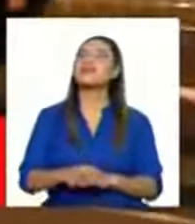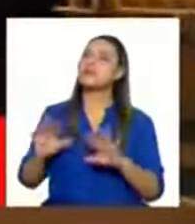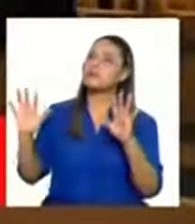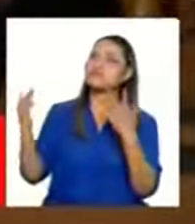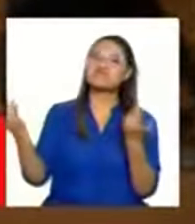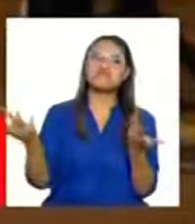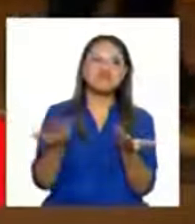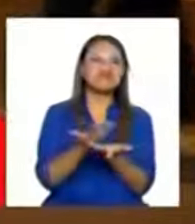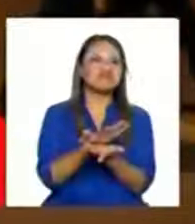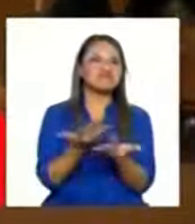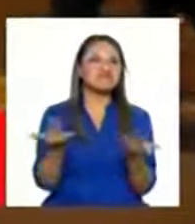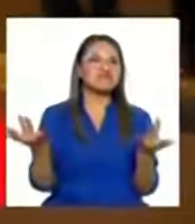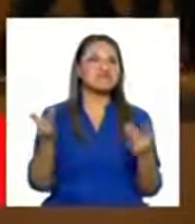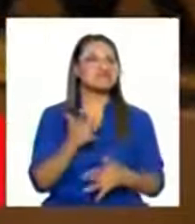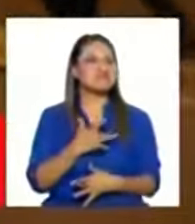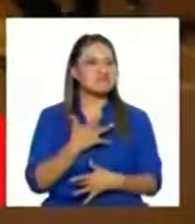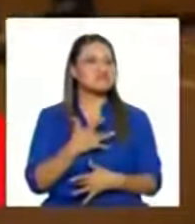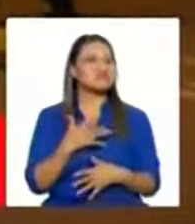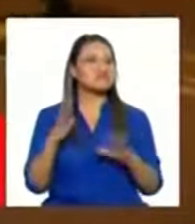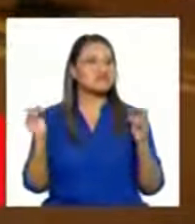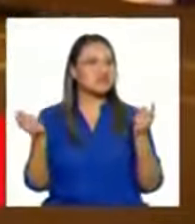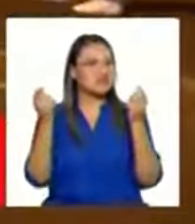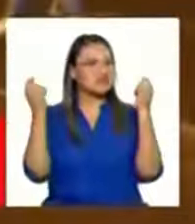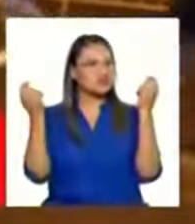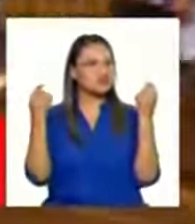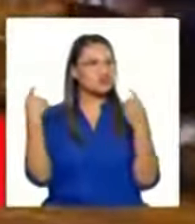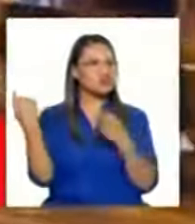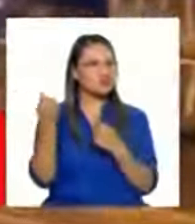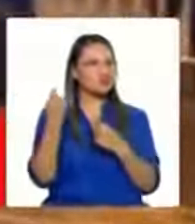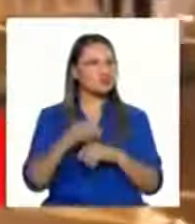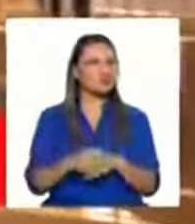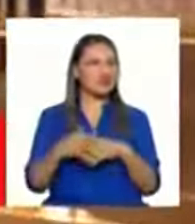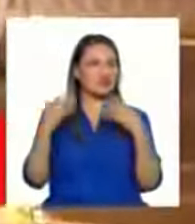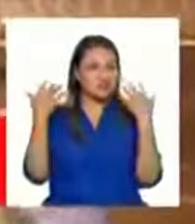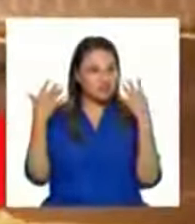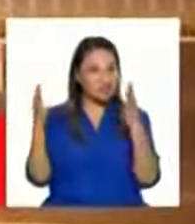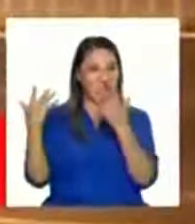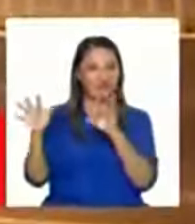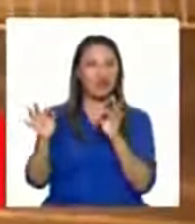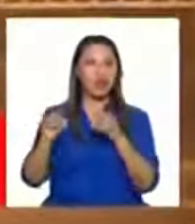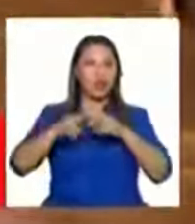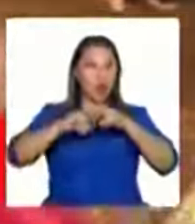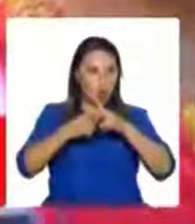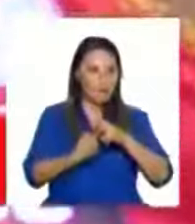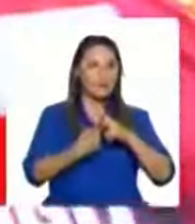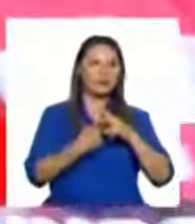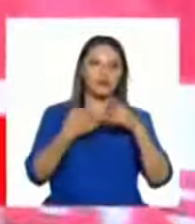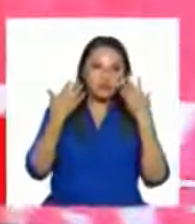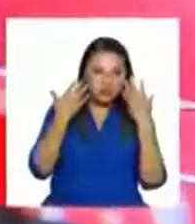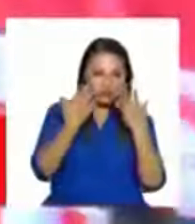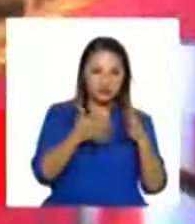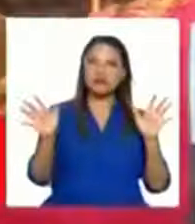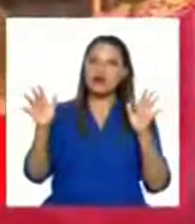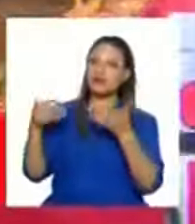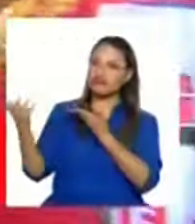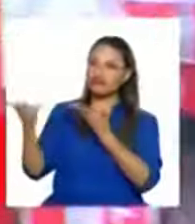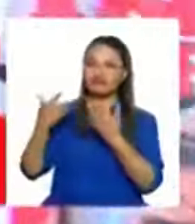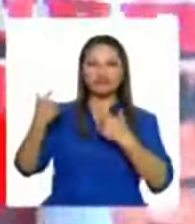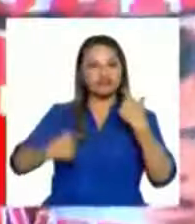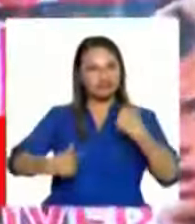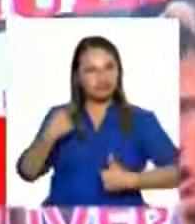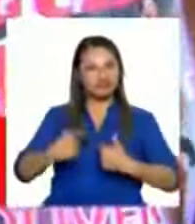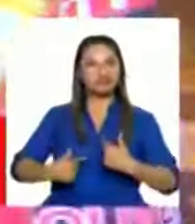ambiente que se vive en el Estadio Nacional ya empezó, como le indicaba, el partido entre Alianza Lima y Deportivo Los